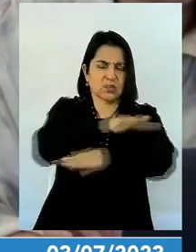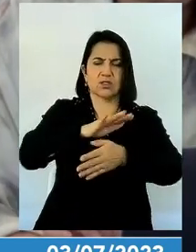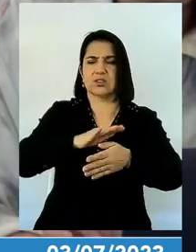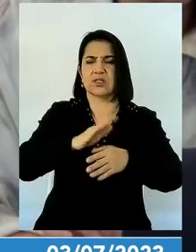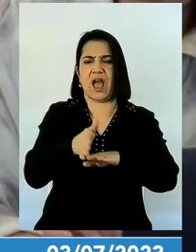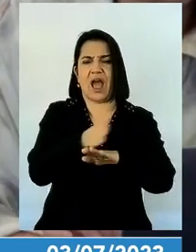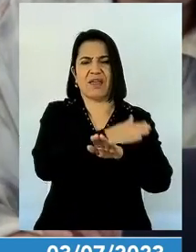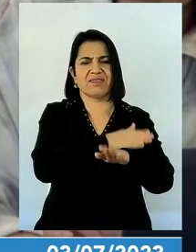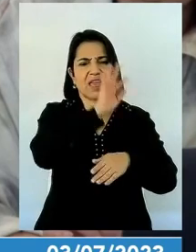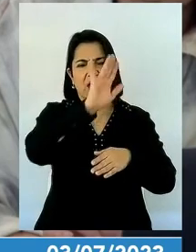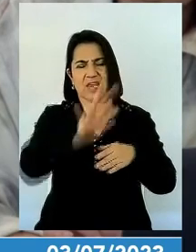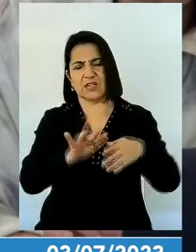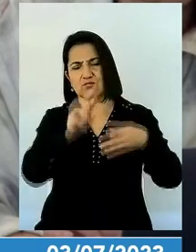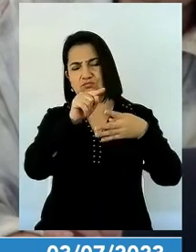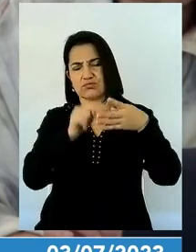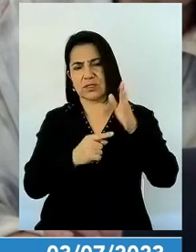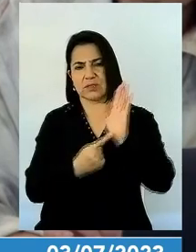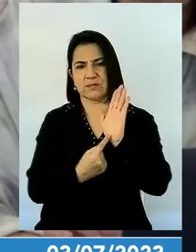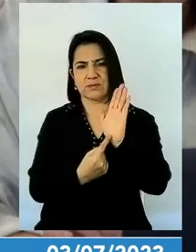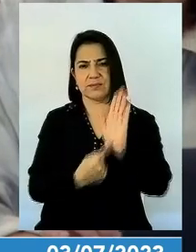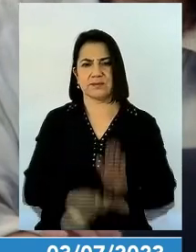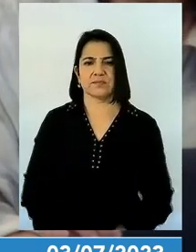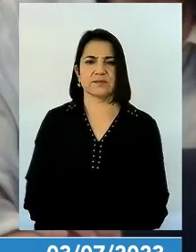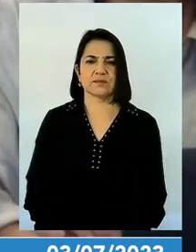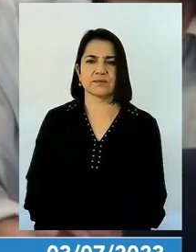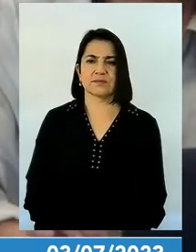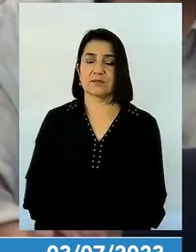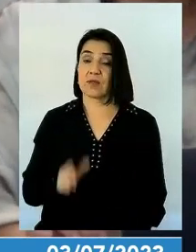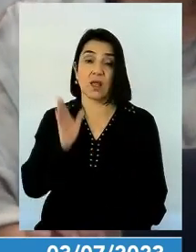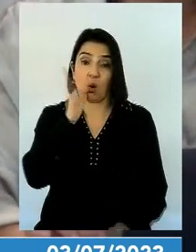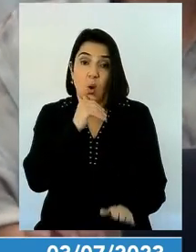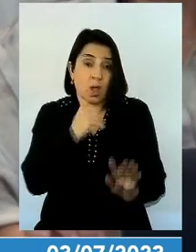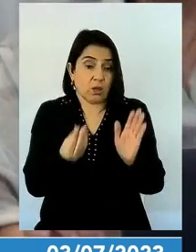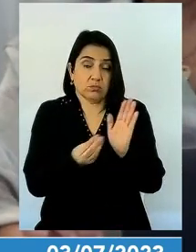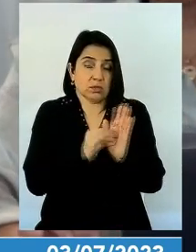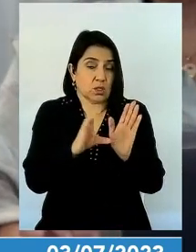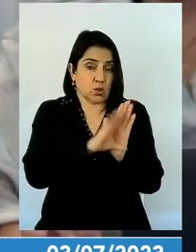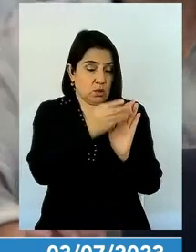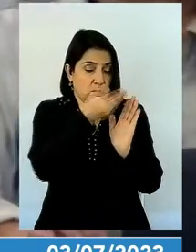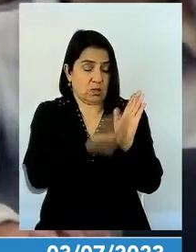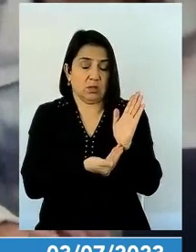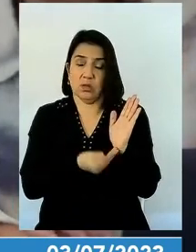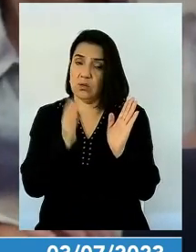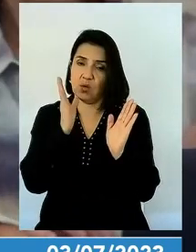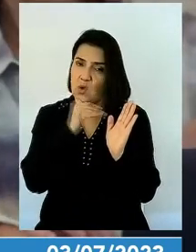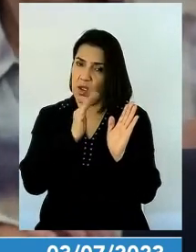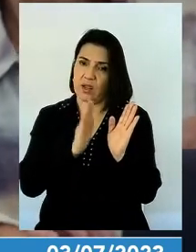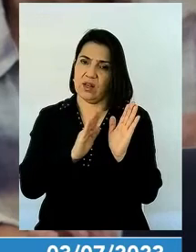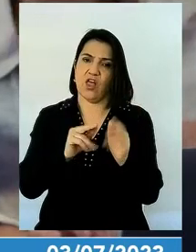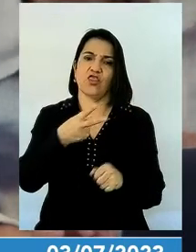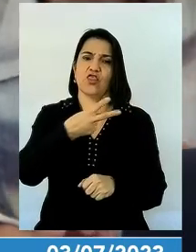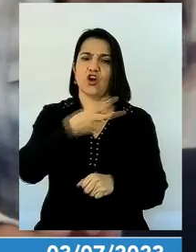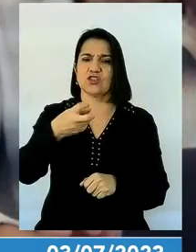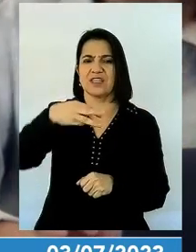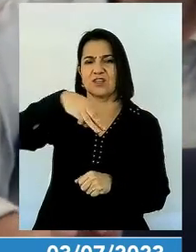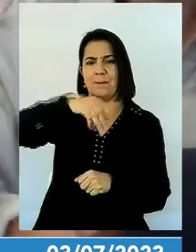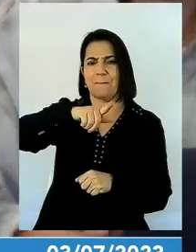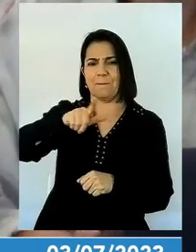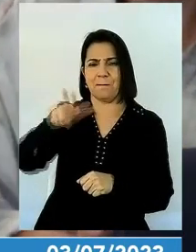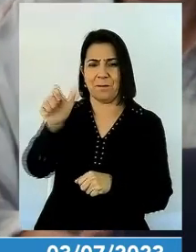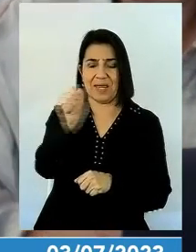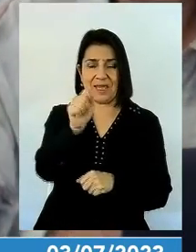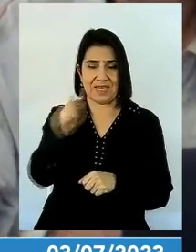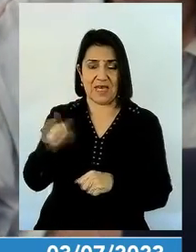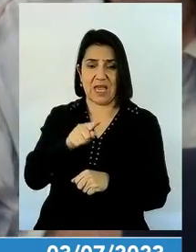esta presentación. No aparece en ninguna parte de nuestra actual constitución las 200 millas como parte de nuestro territorio. Y